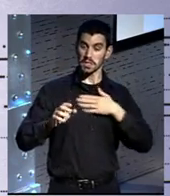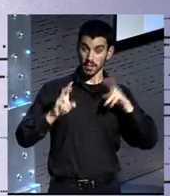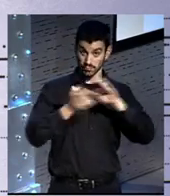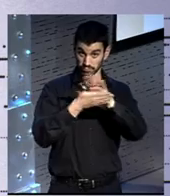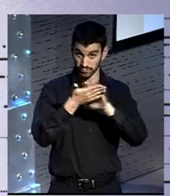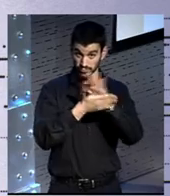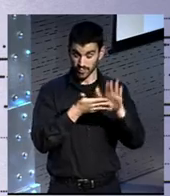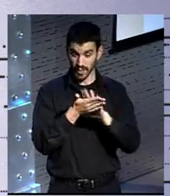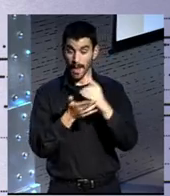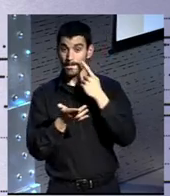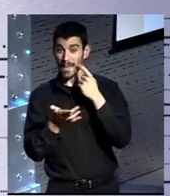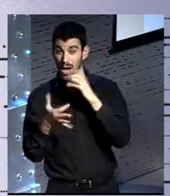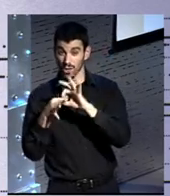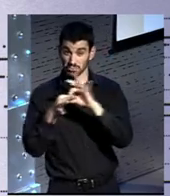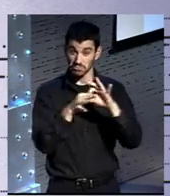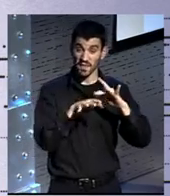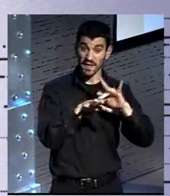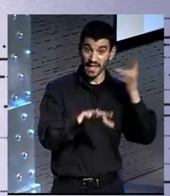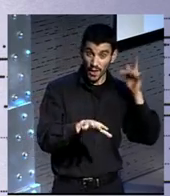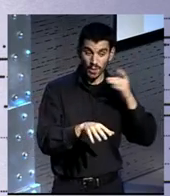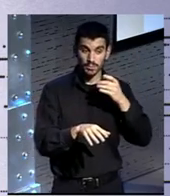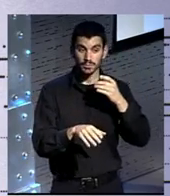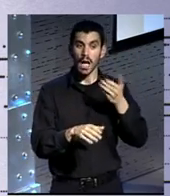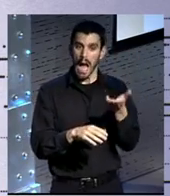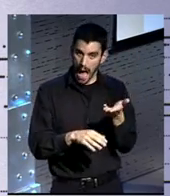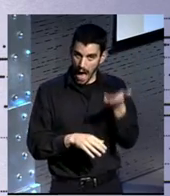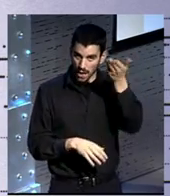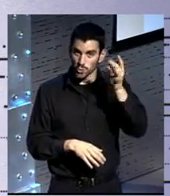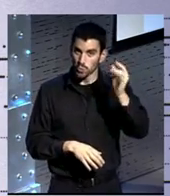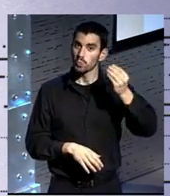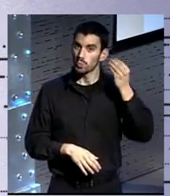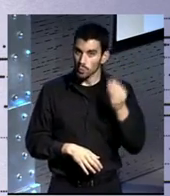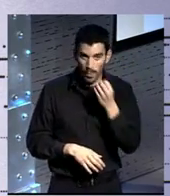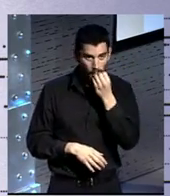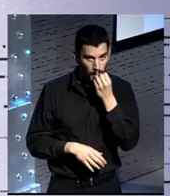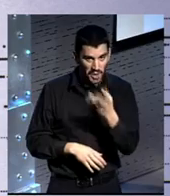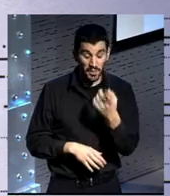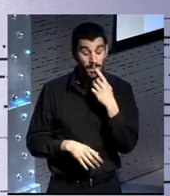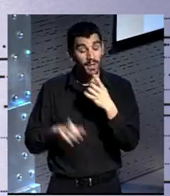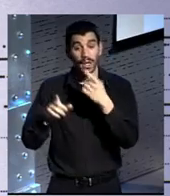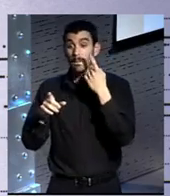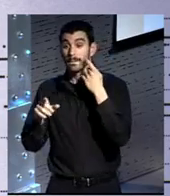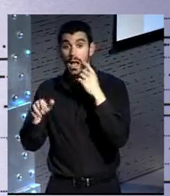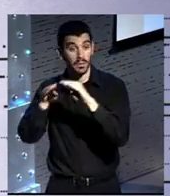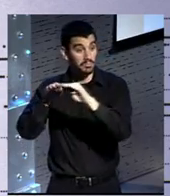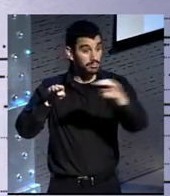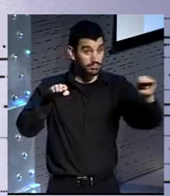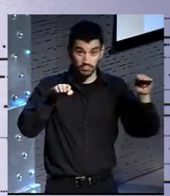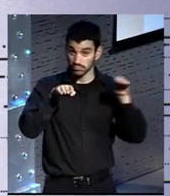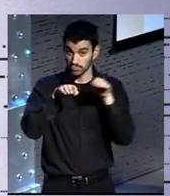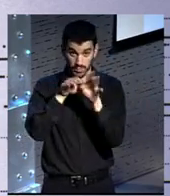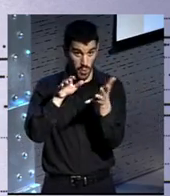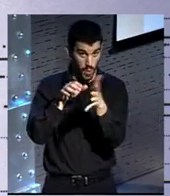los bancos, es alto, es bueno y además es poco diferenciador unos de otros. Yo creo que las tres entidades que